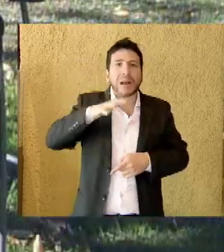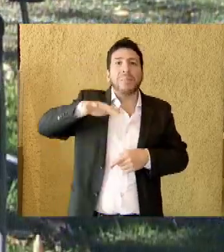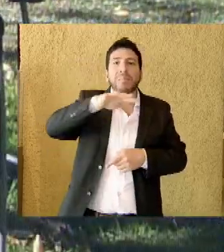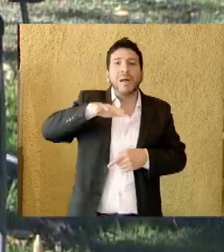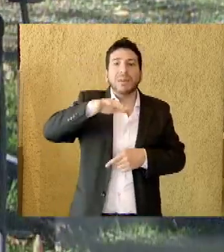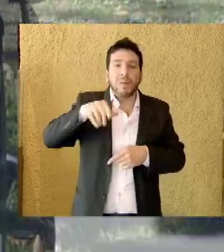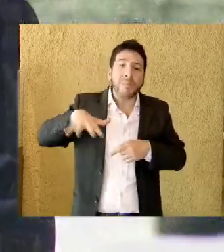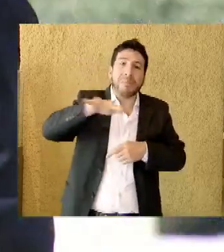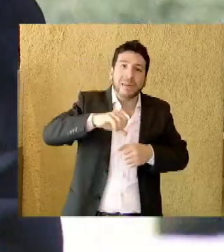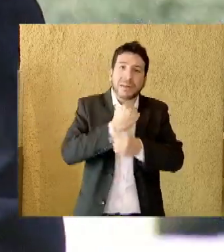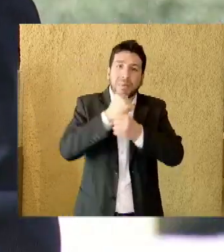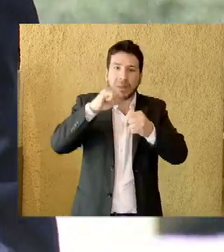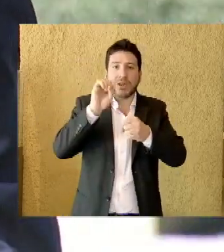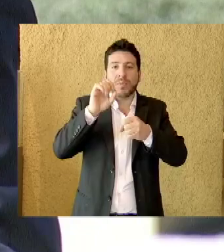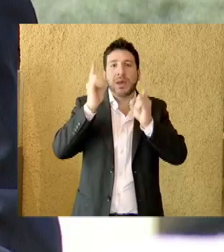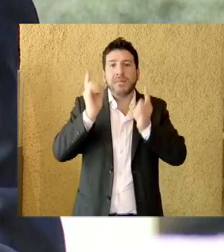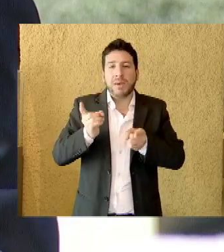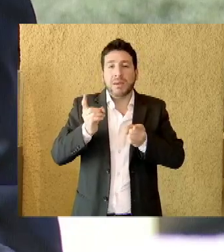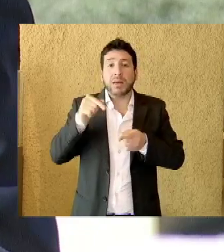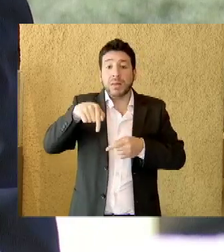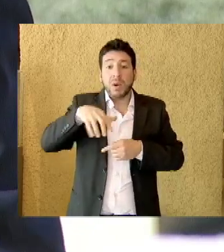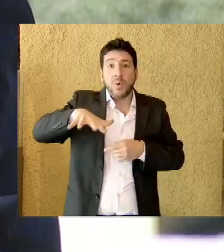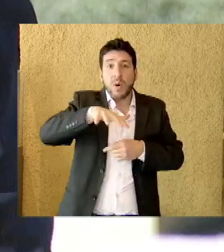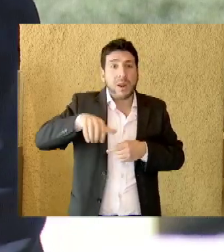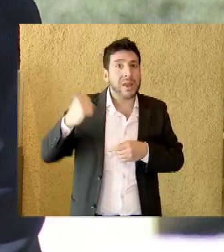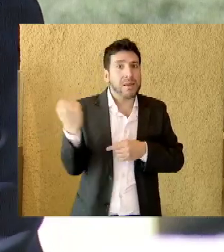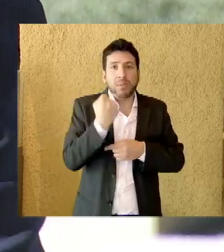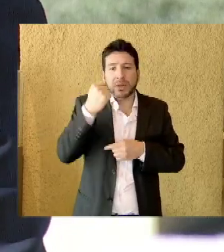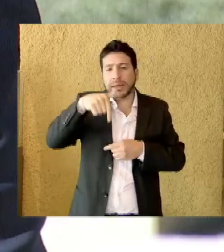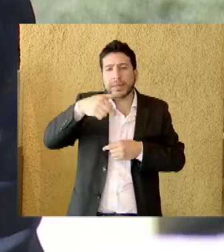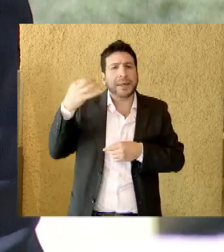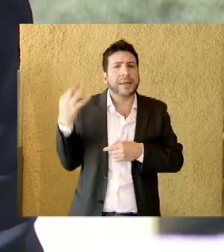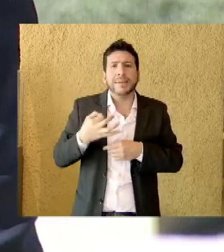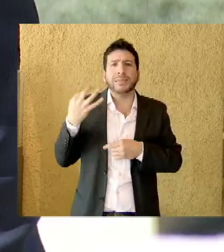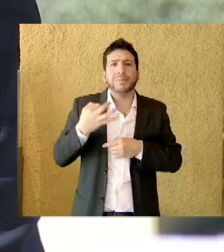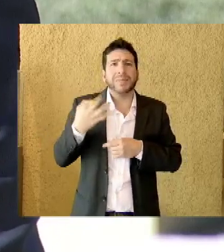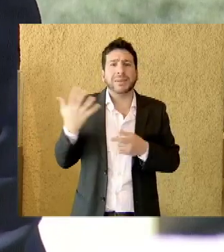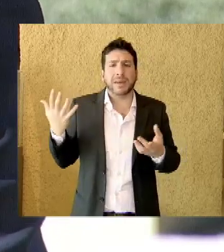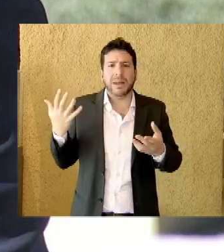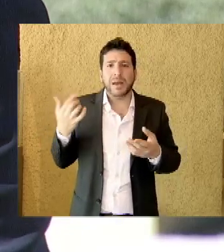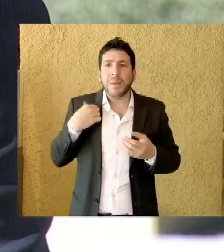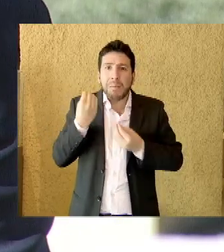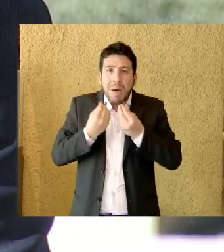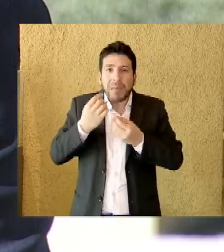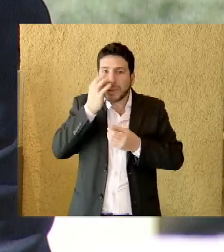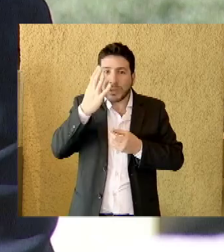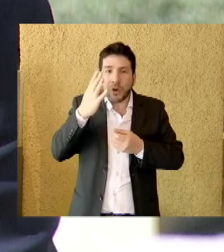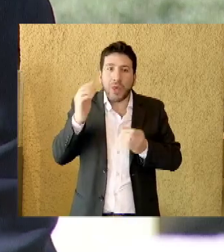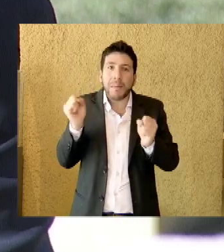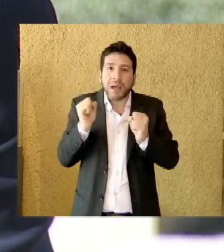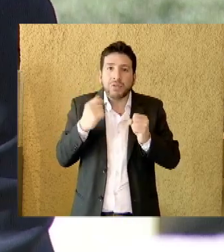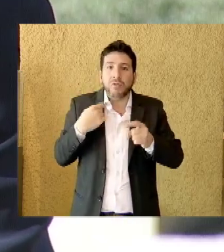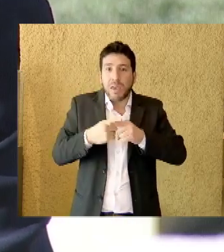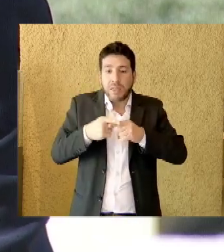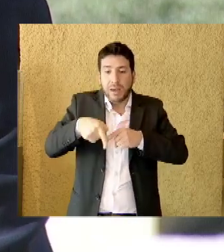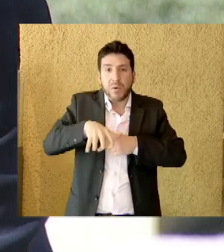de la Independencia. Es decir, realmente creo que estamos en un lugar muy emblemático para festejar este 25 de mayo. Bueno, y